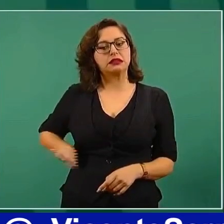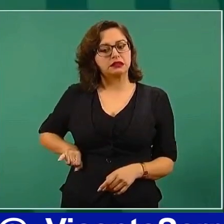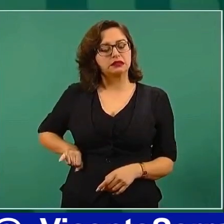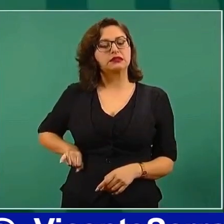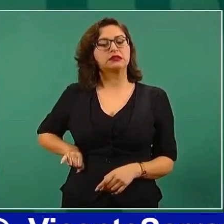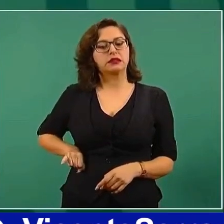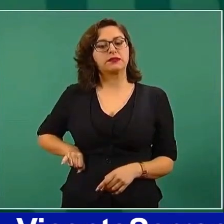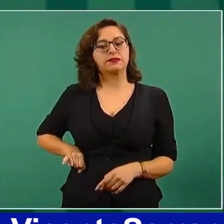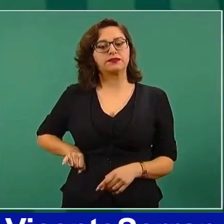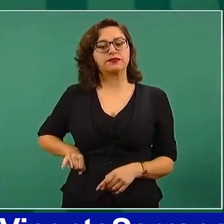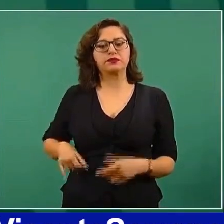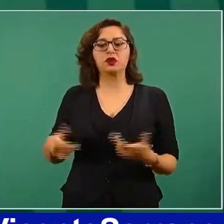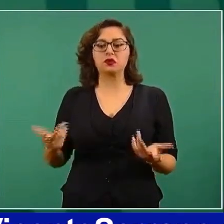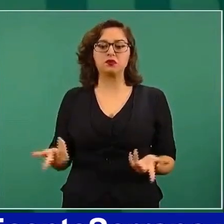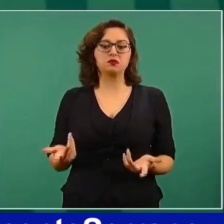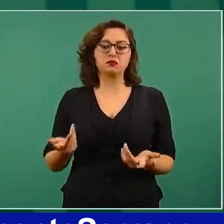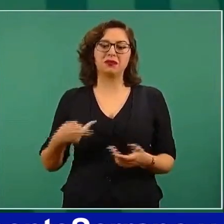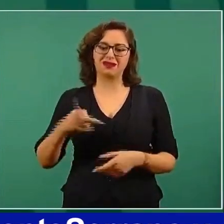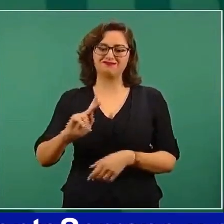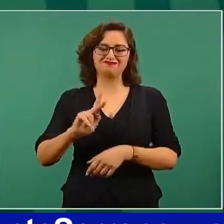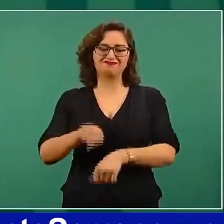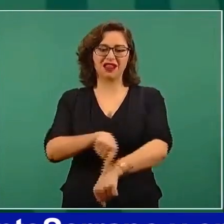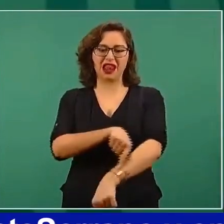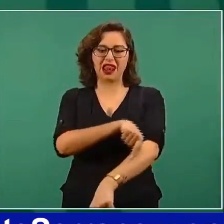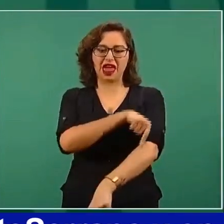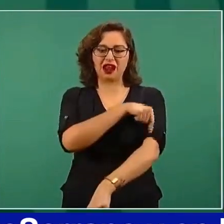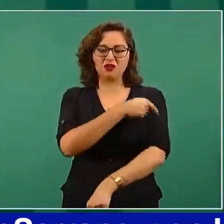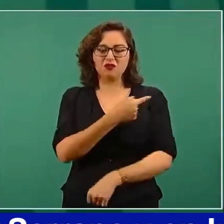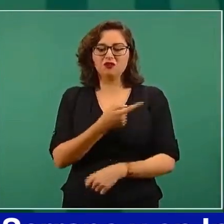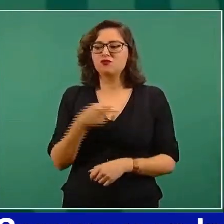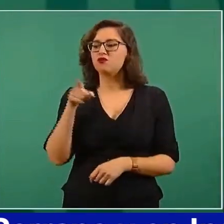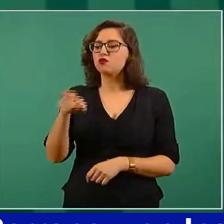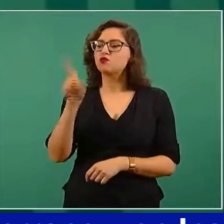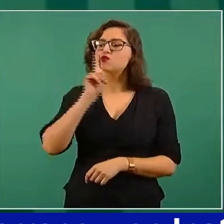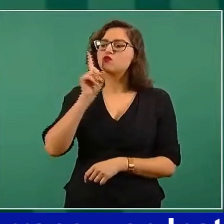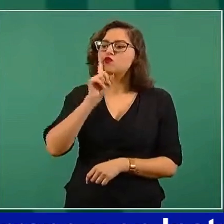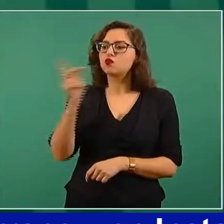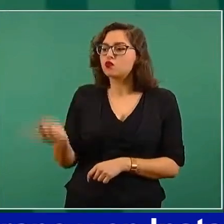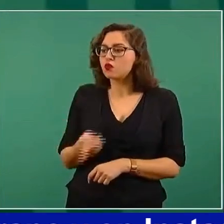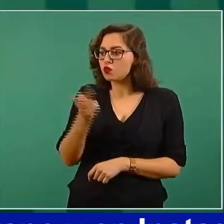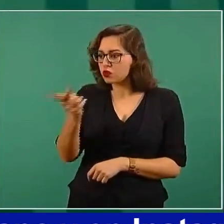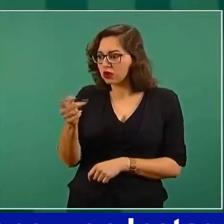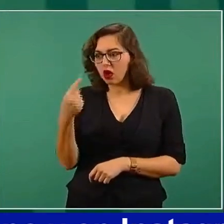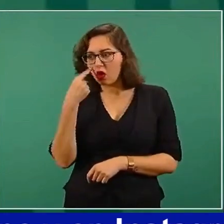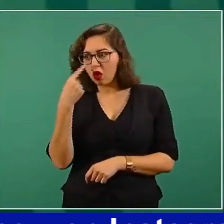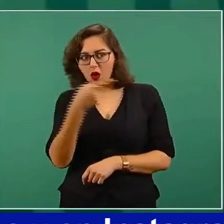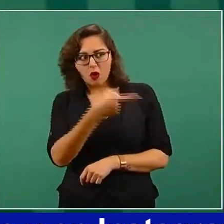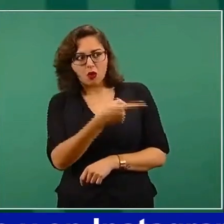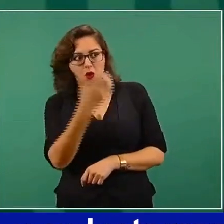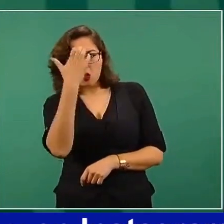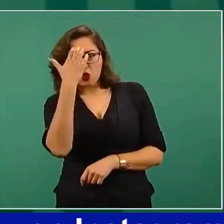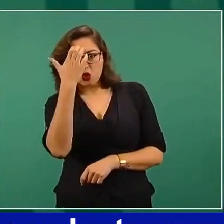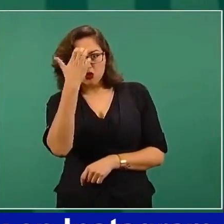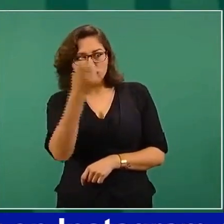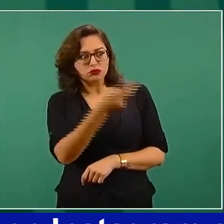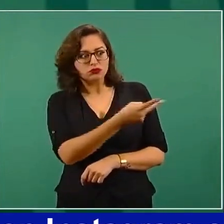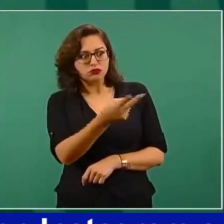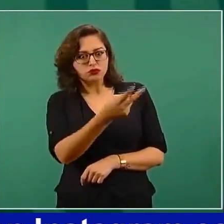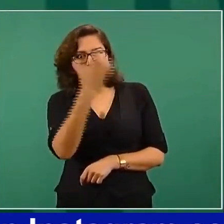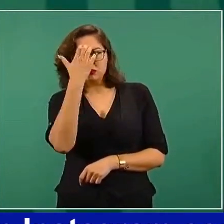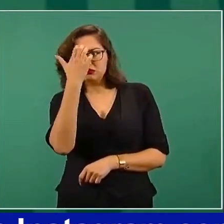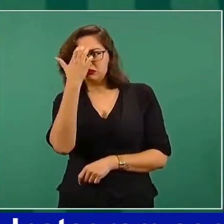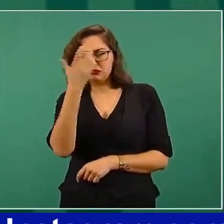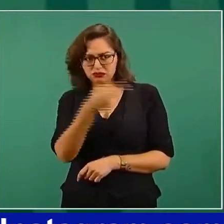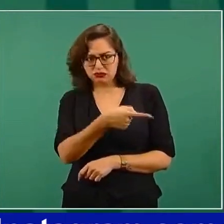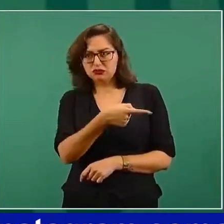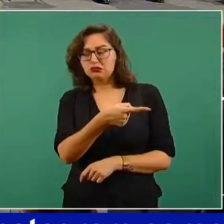que me prolongaría yo mucho. Entre otras, le preguntan a la señora si reconoce a Cassés y dice que nunca la había visto en su